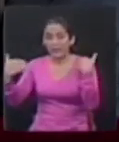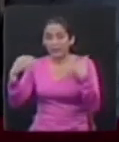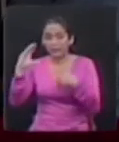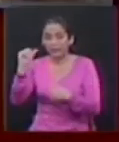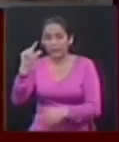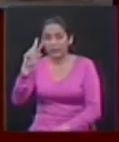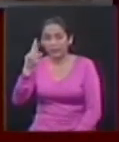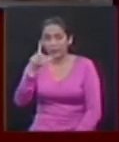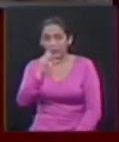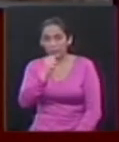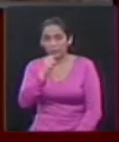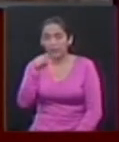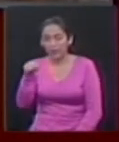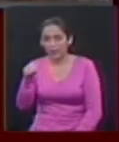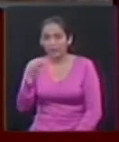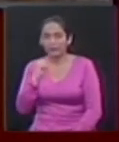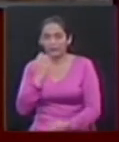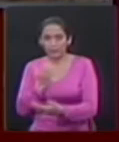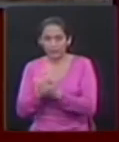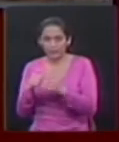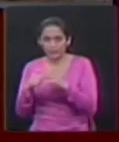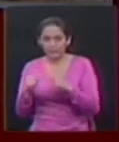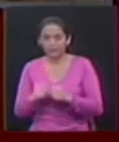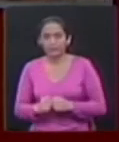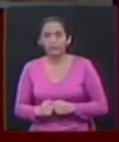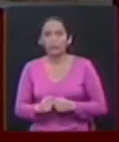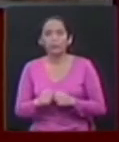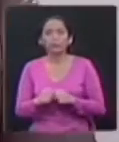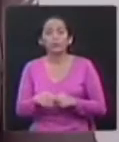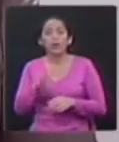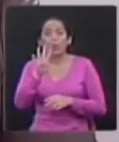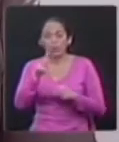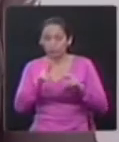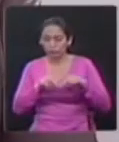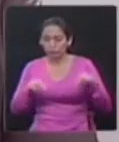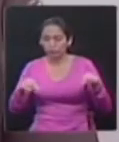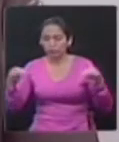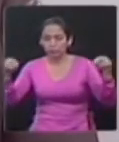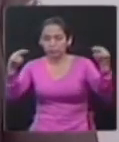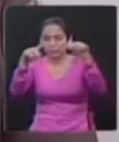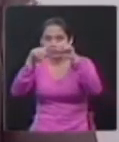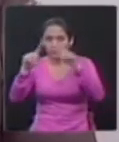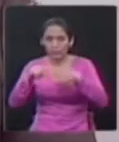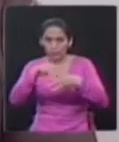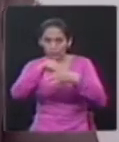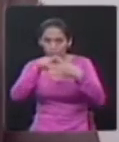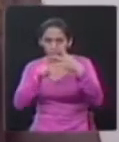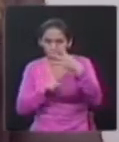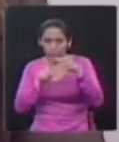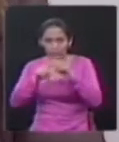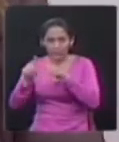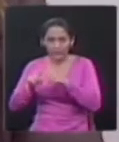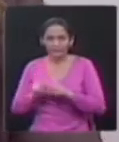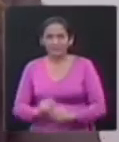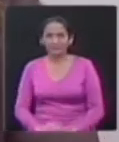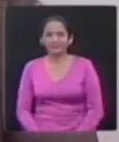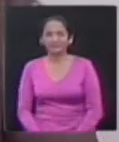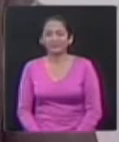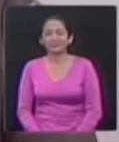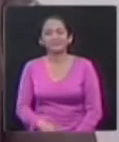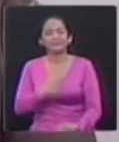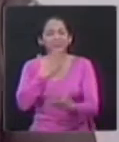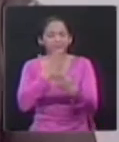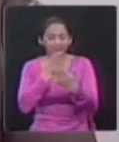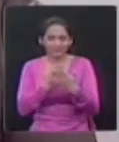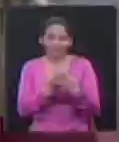localidades hay? Hay cuatro localidades, lo que es General, Palco, VIP y Golden Box. Quiero agradecerles a ambos por